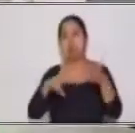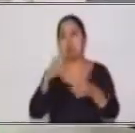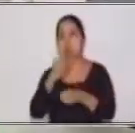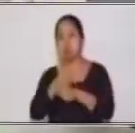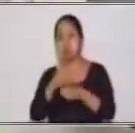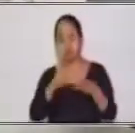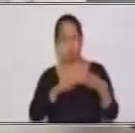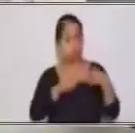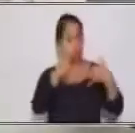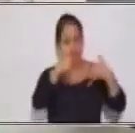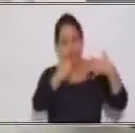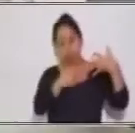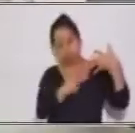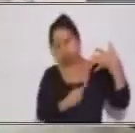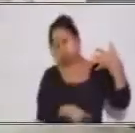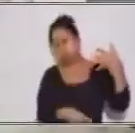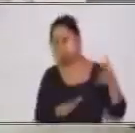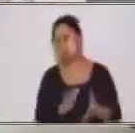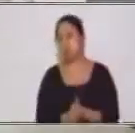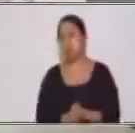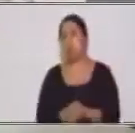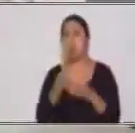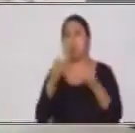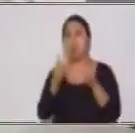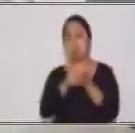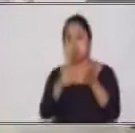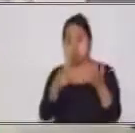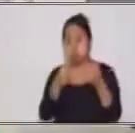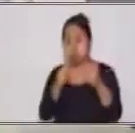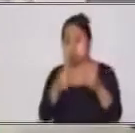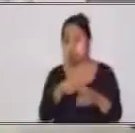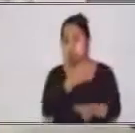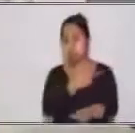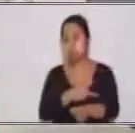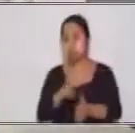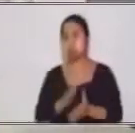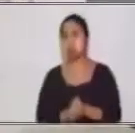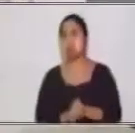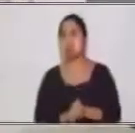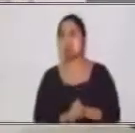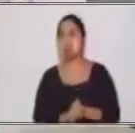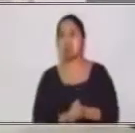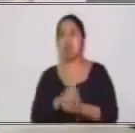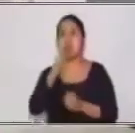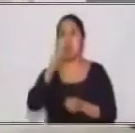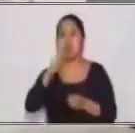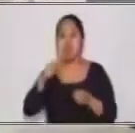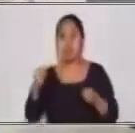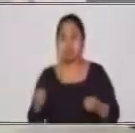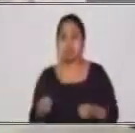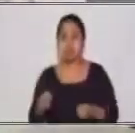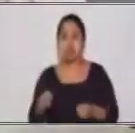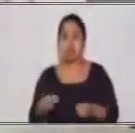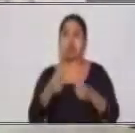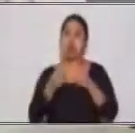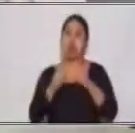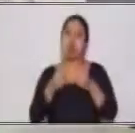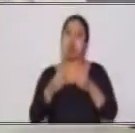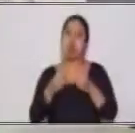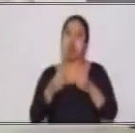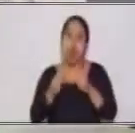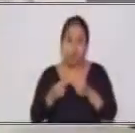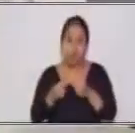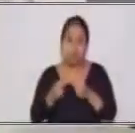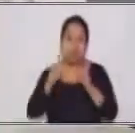montón de obras que realizó Miguel Ángel Asturias. Y este compendio de obras es la que lo realiza a él a